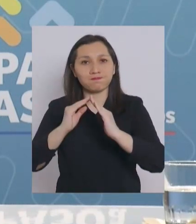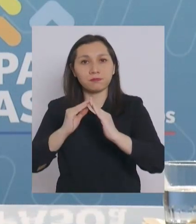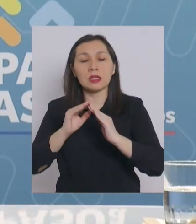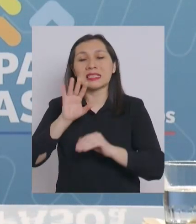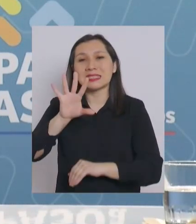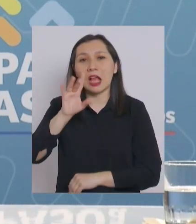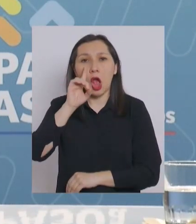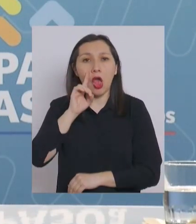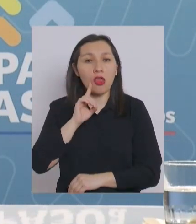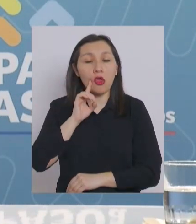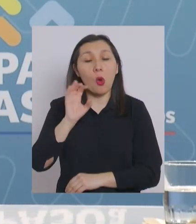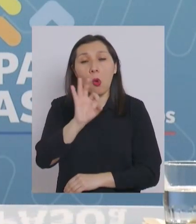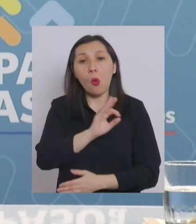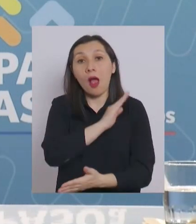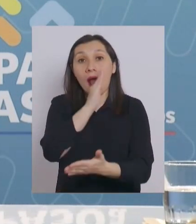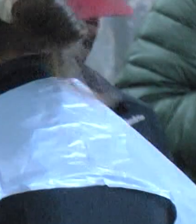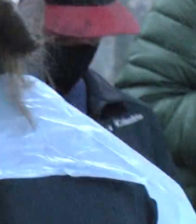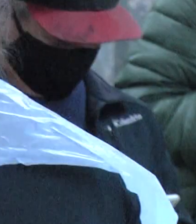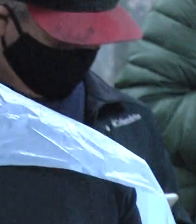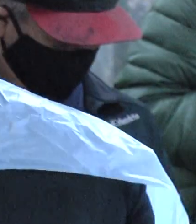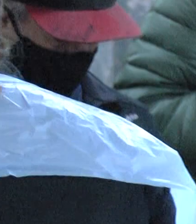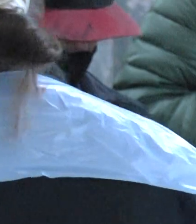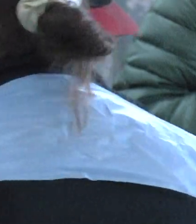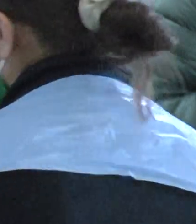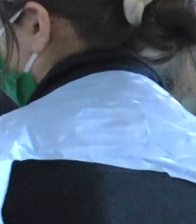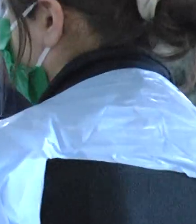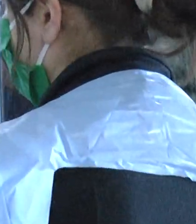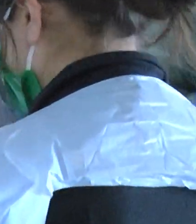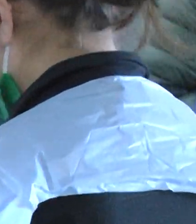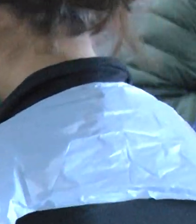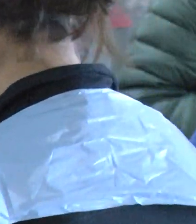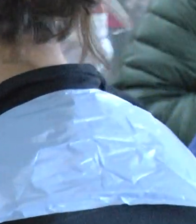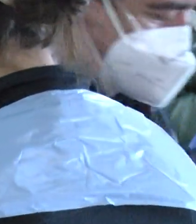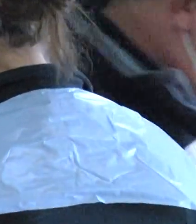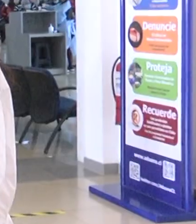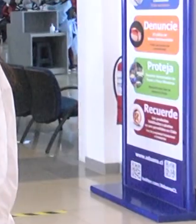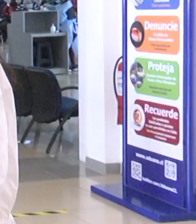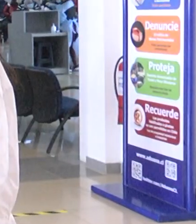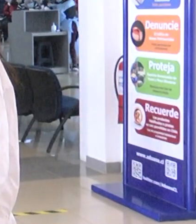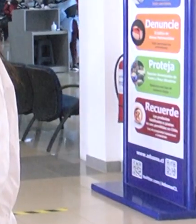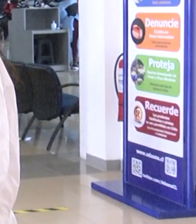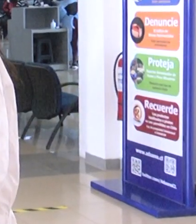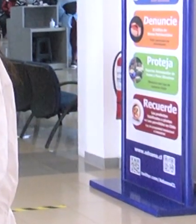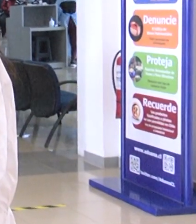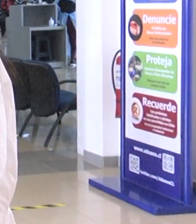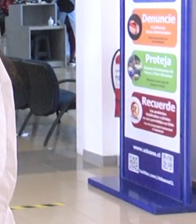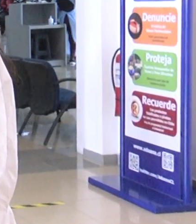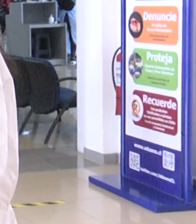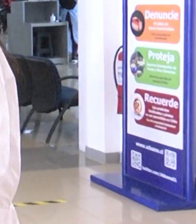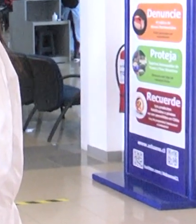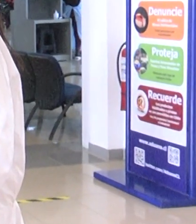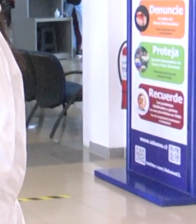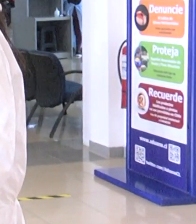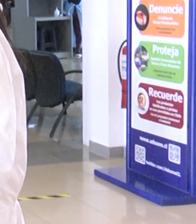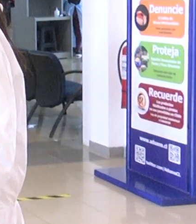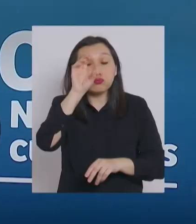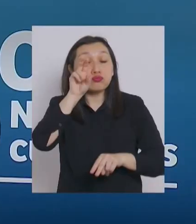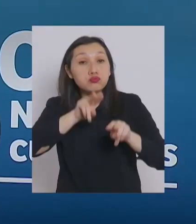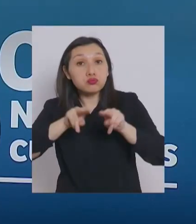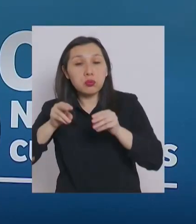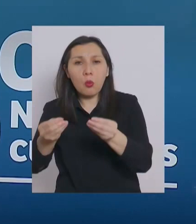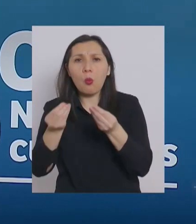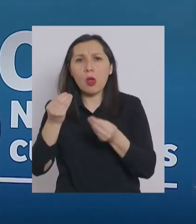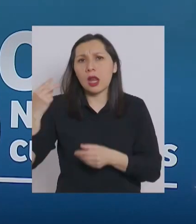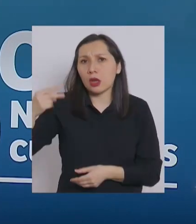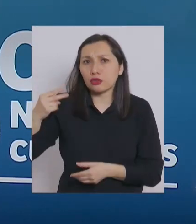o hasta obtener el resultado negativo de un examen pcr realizado en chile y eso para el turismo significa una muy buena